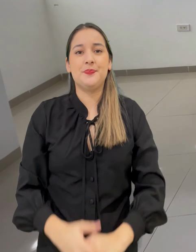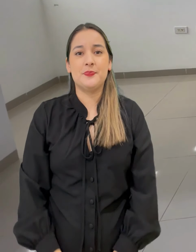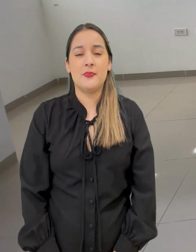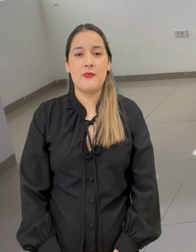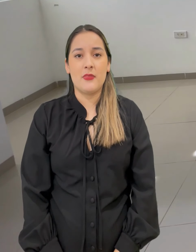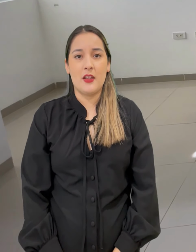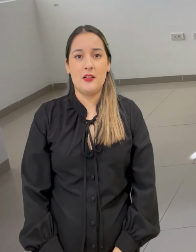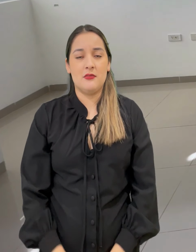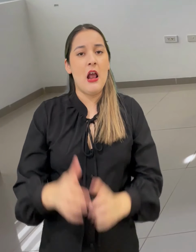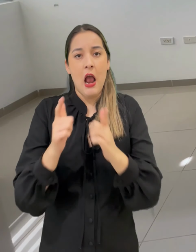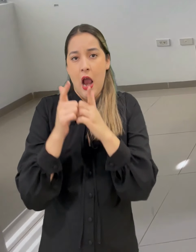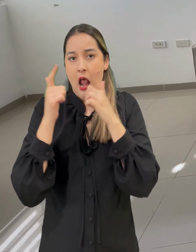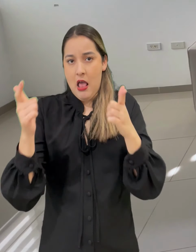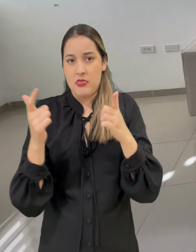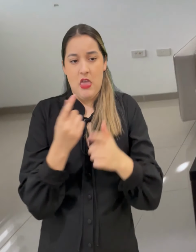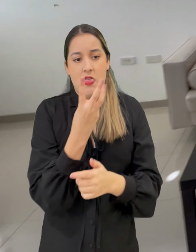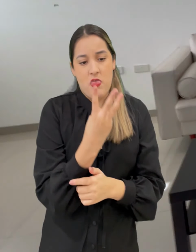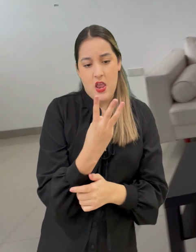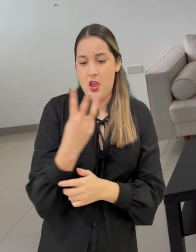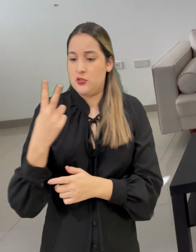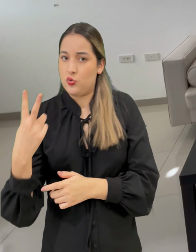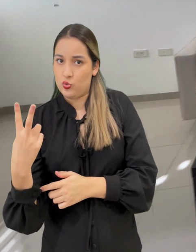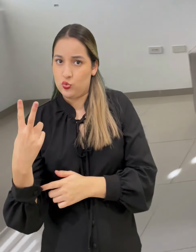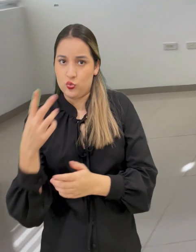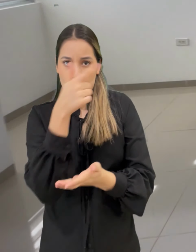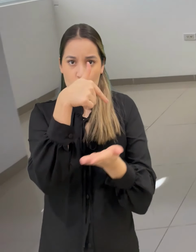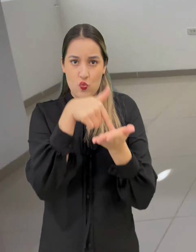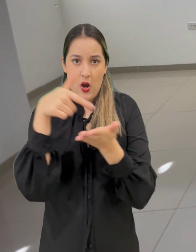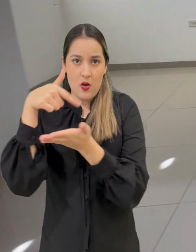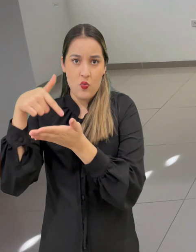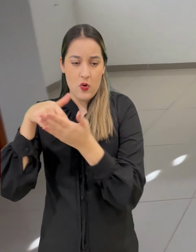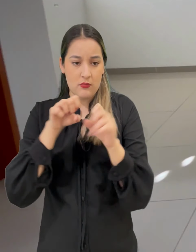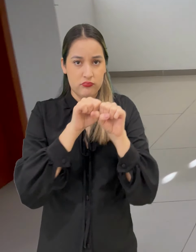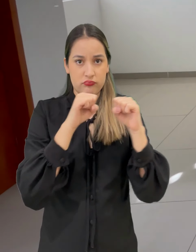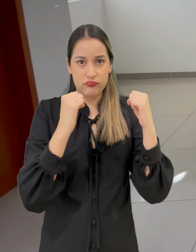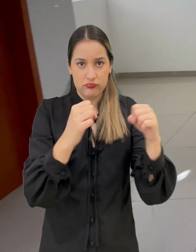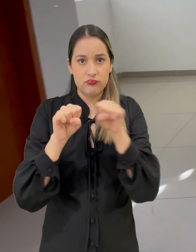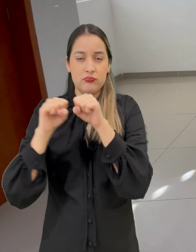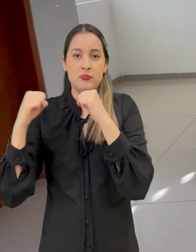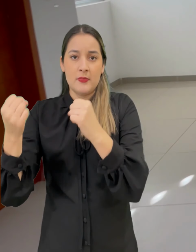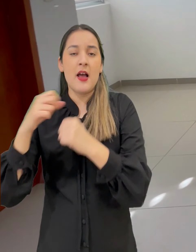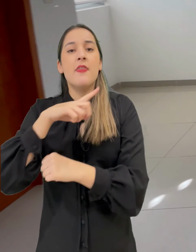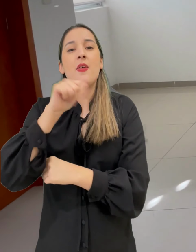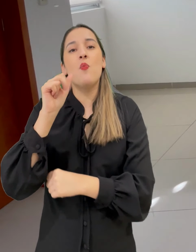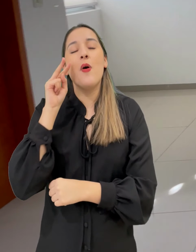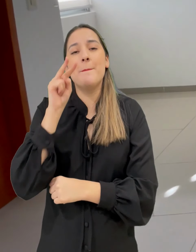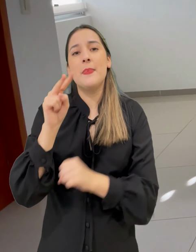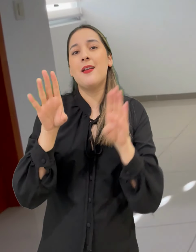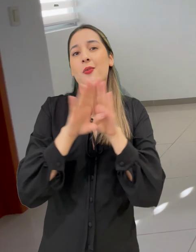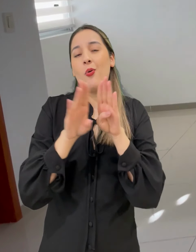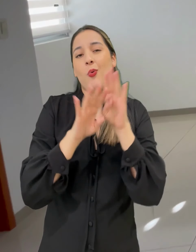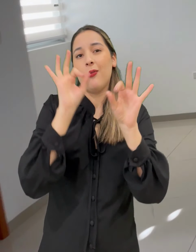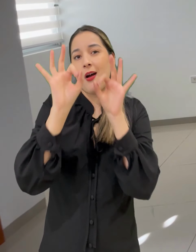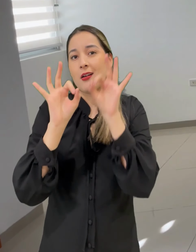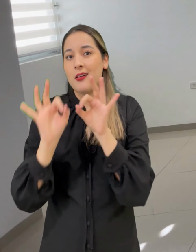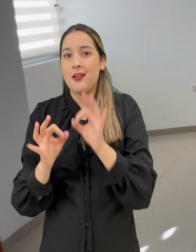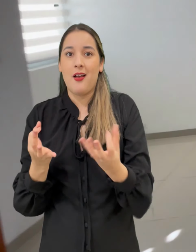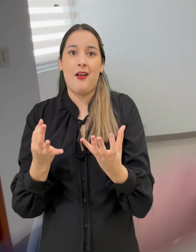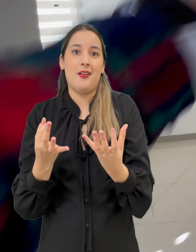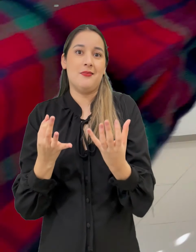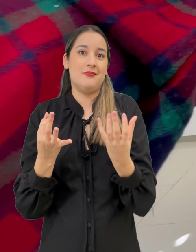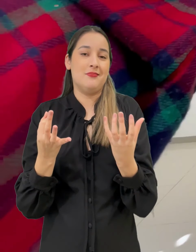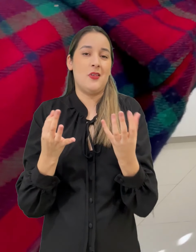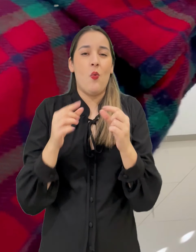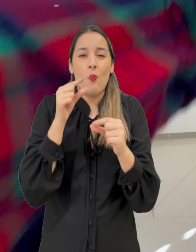los dos sofás más grandes 93 y el de 2 y ya después veremos qué hacemos poco a poco pues vamos a ir